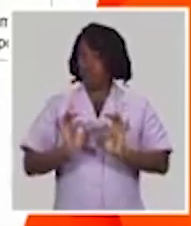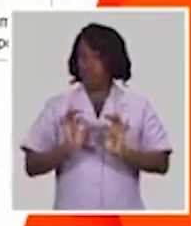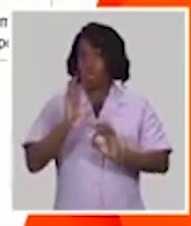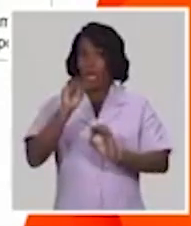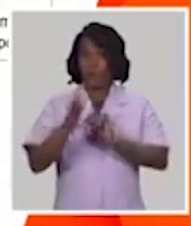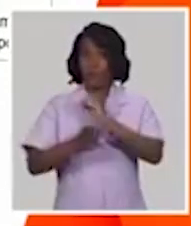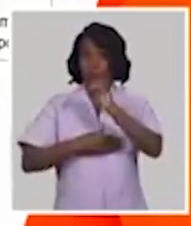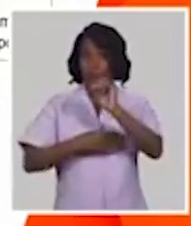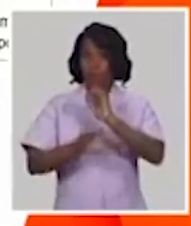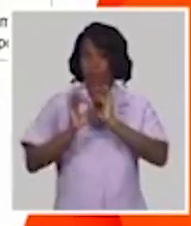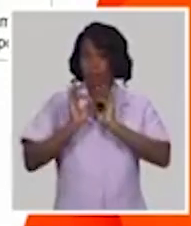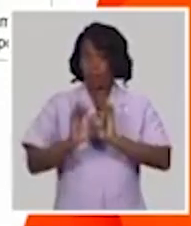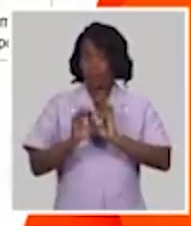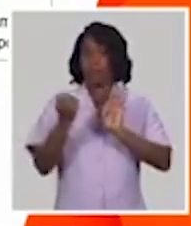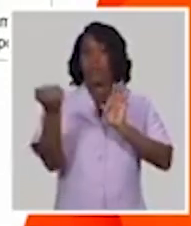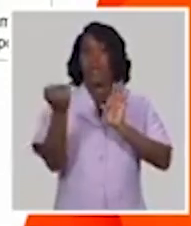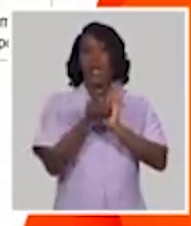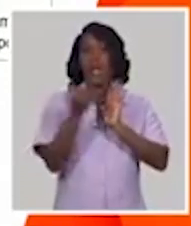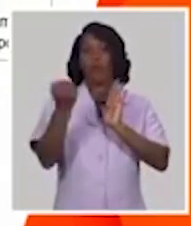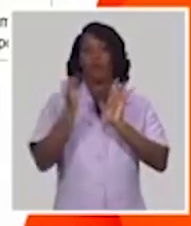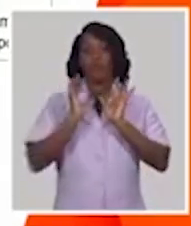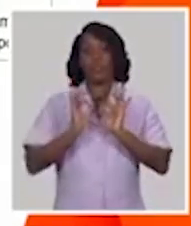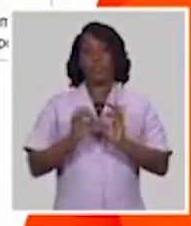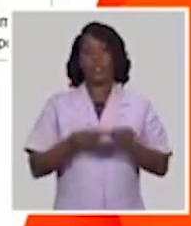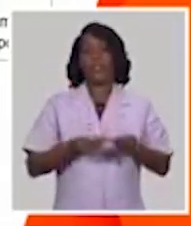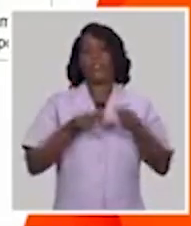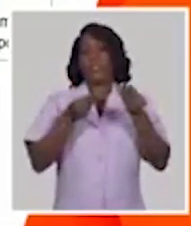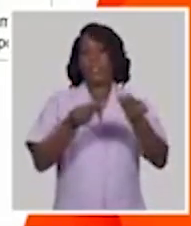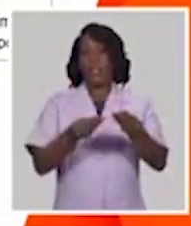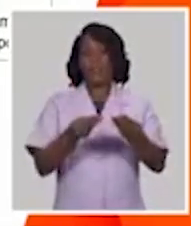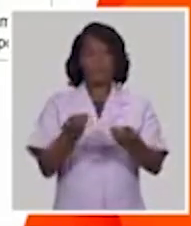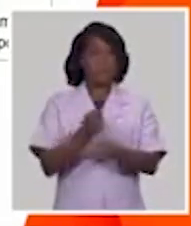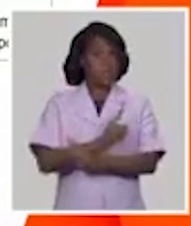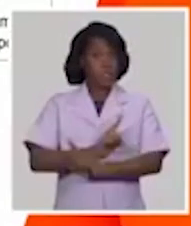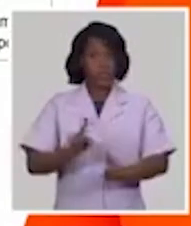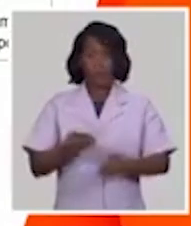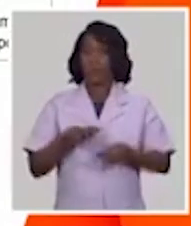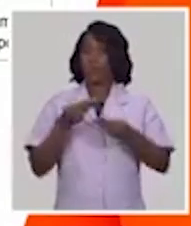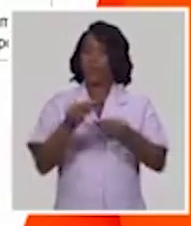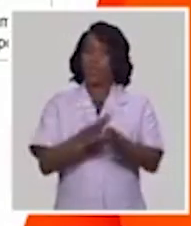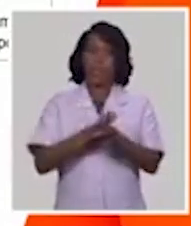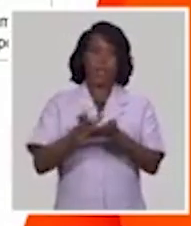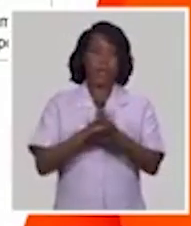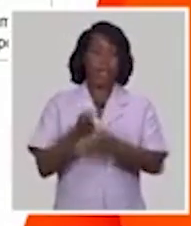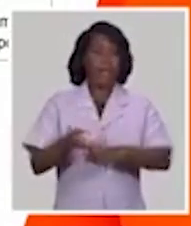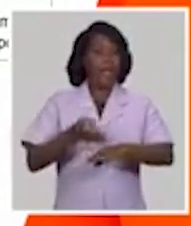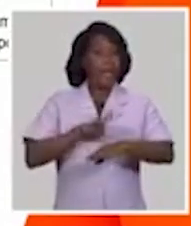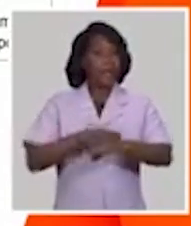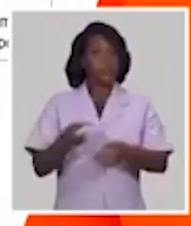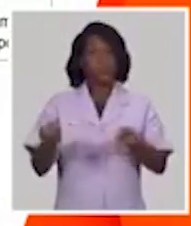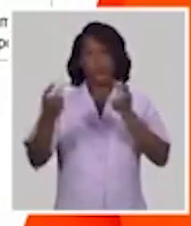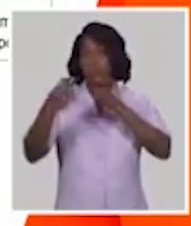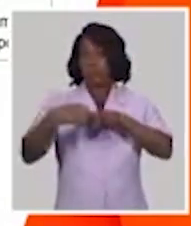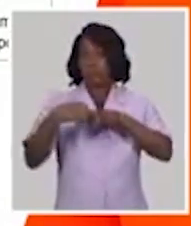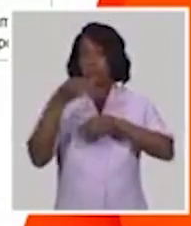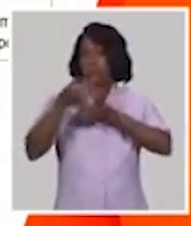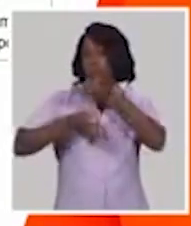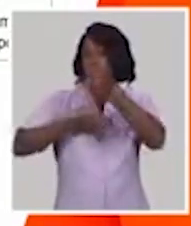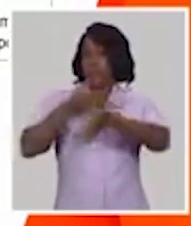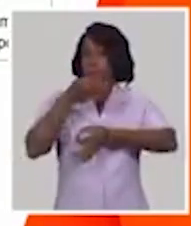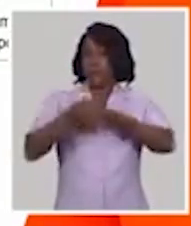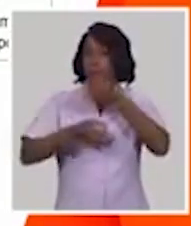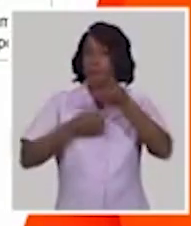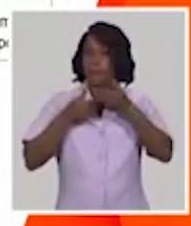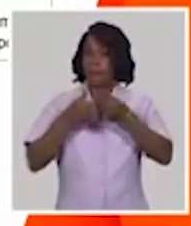viaje. O sea que para salir de provincia solo será autorizado excepcionalmente por el Consejo de Defensa Provincial.